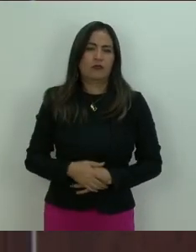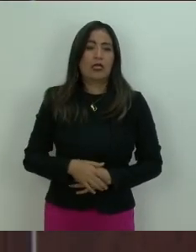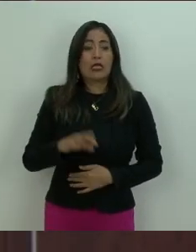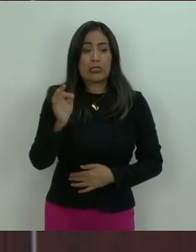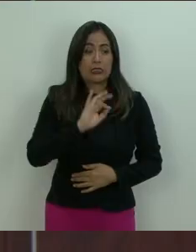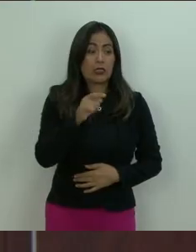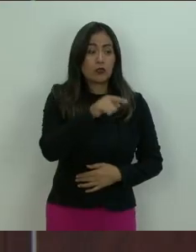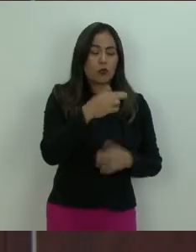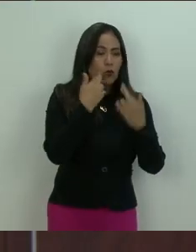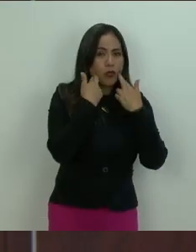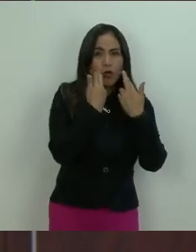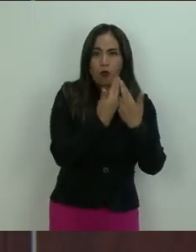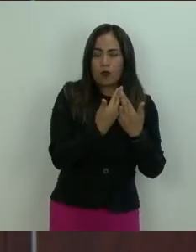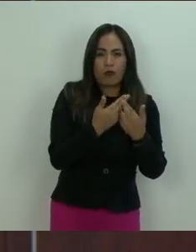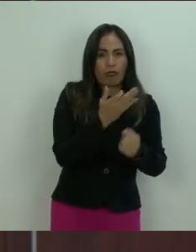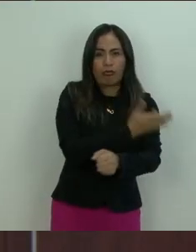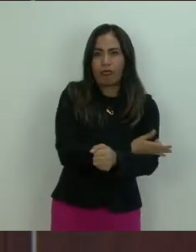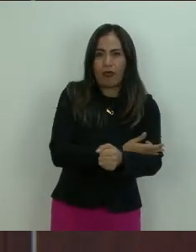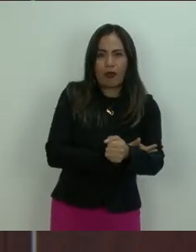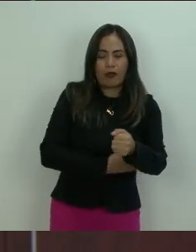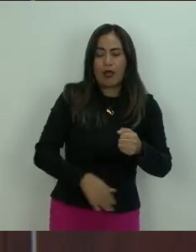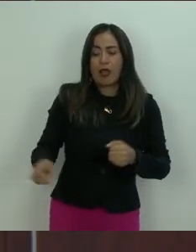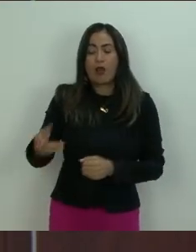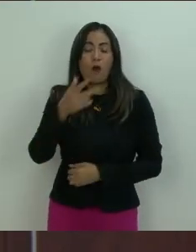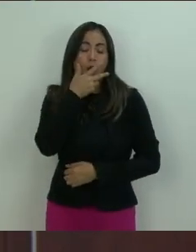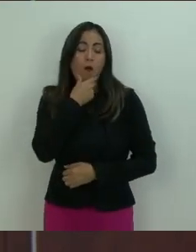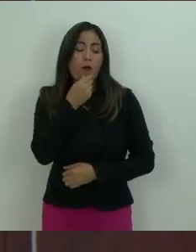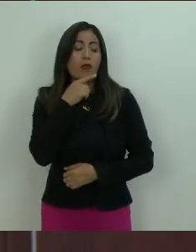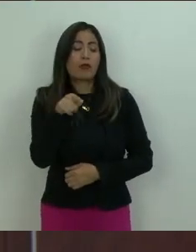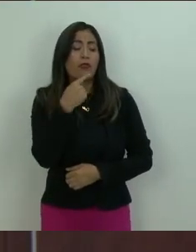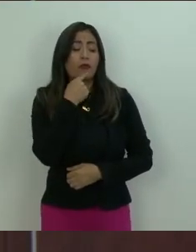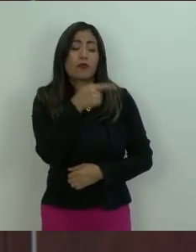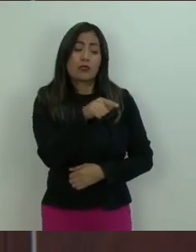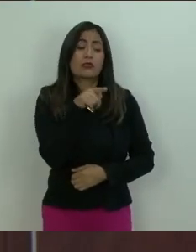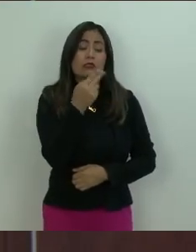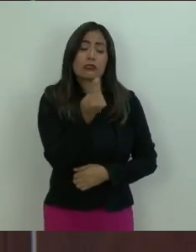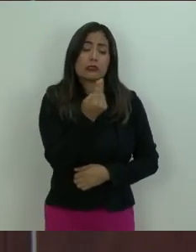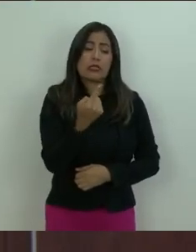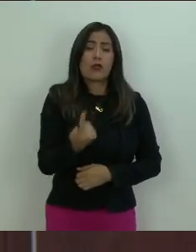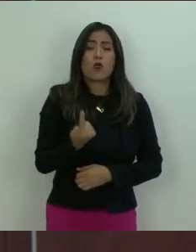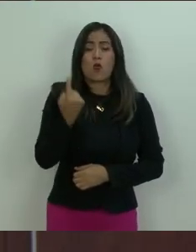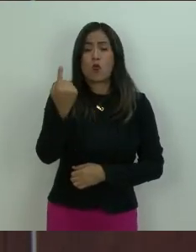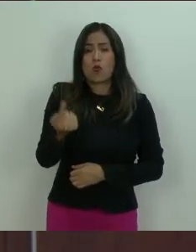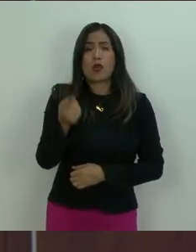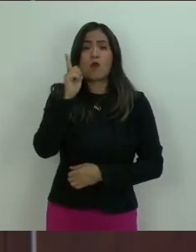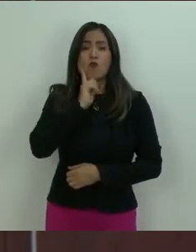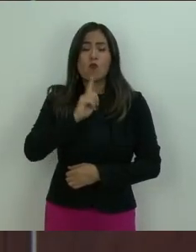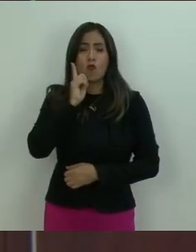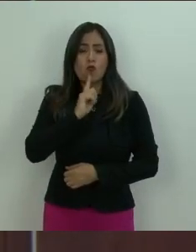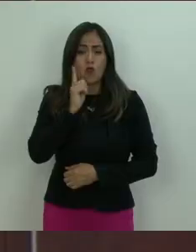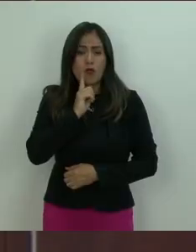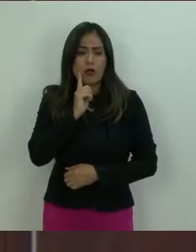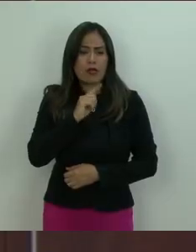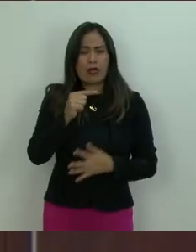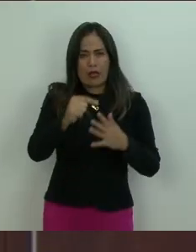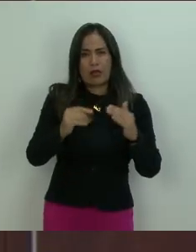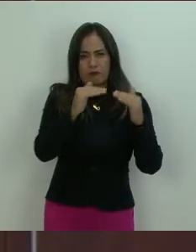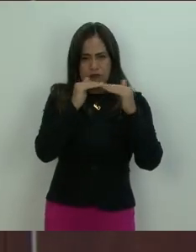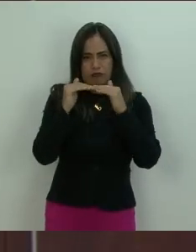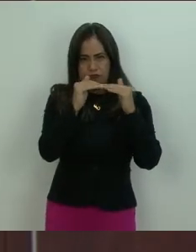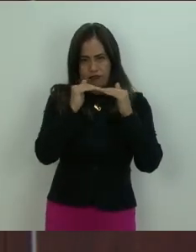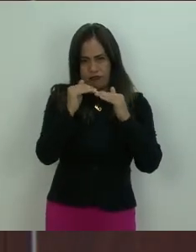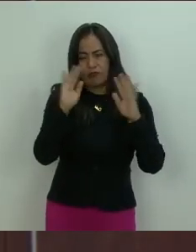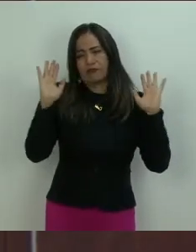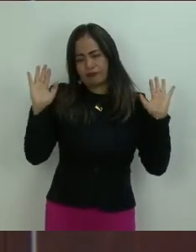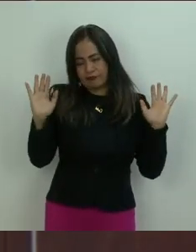vas a regresar tarde, lo que está viendo el hombre es, dicen que tiene que haber una mujer por los números que tocan de la paridad.